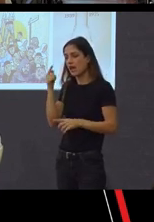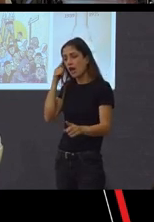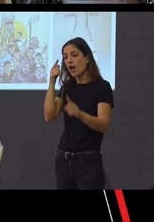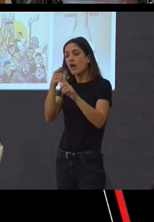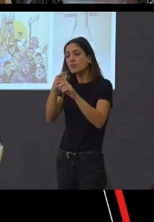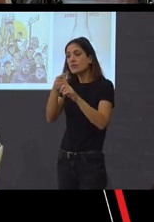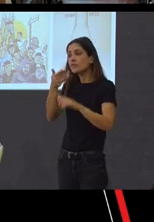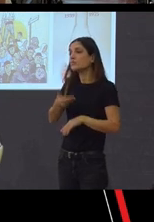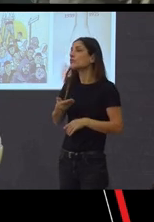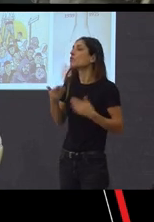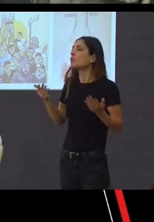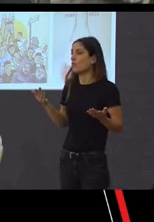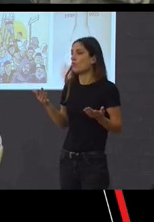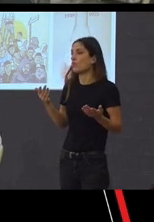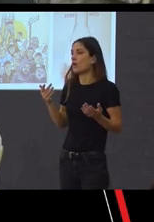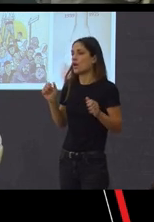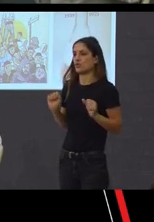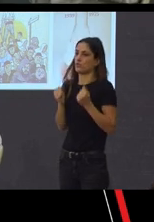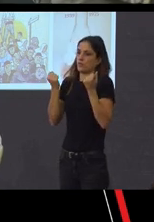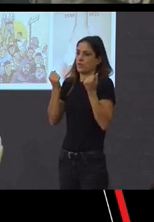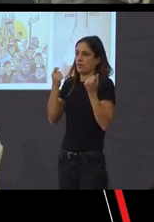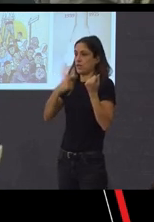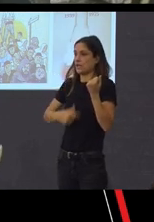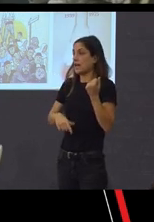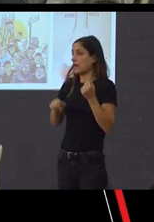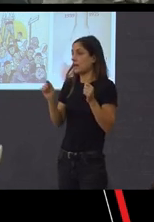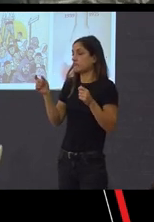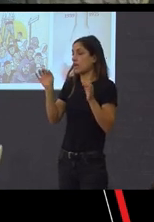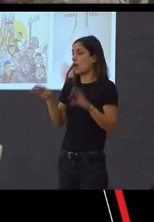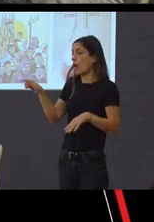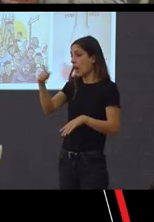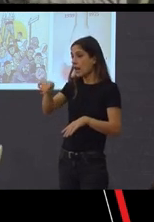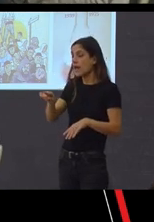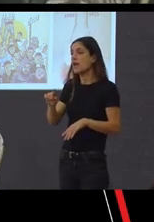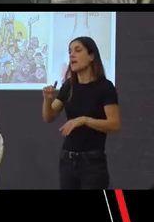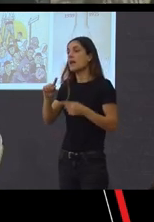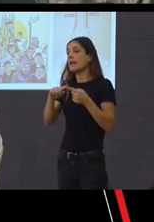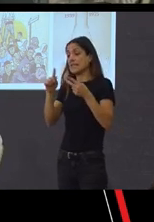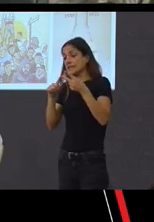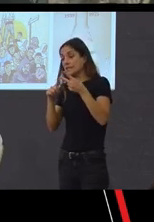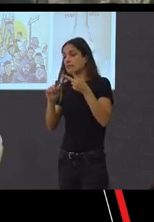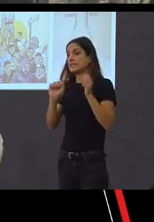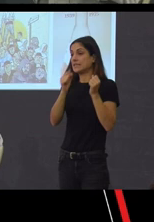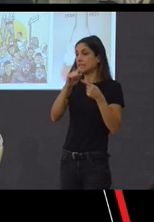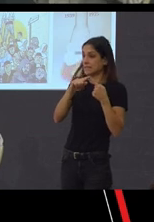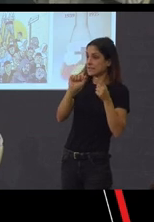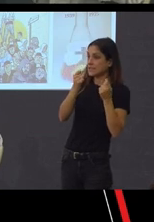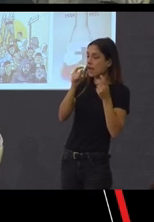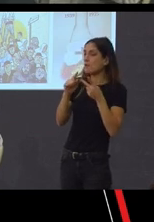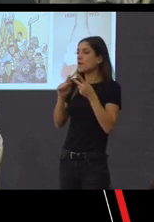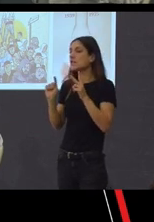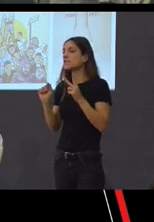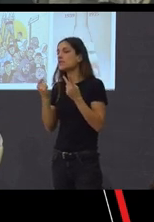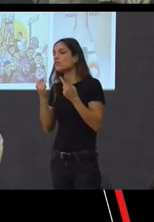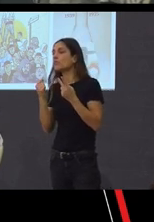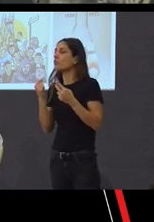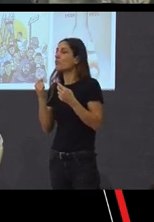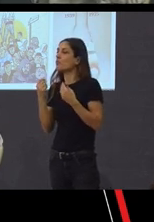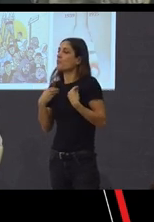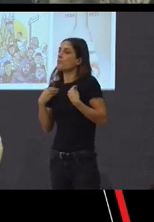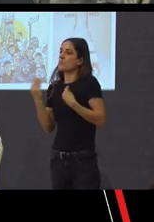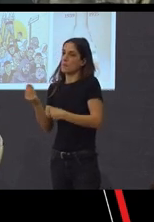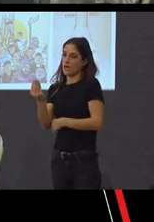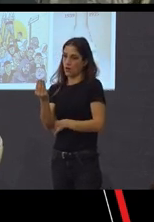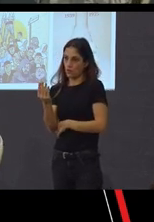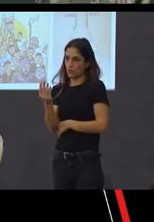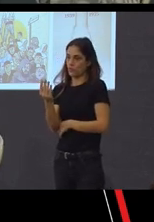como todos nós. Queremos sobrevivir. E logo queremos vivir mellor. Pois as monarquías, o seu objetivo é sobrevivir e logo vivir